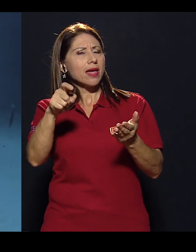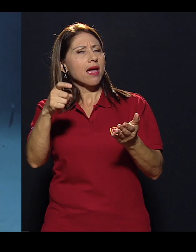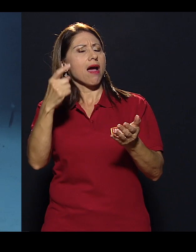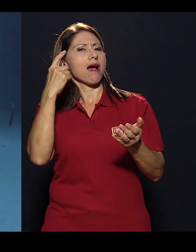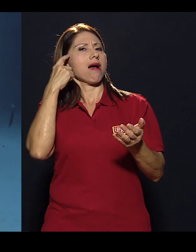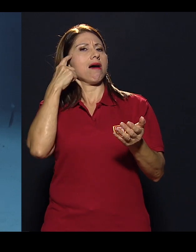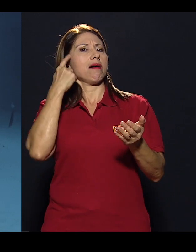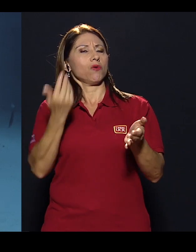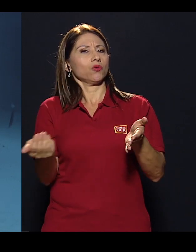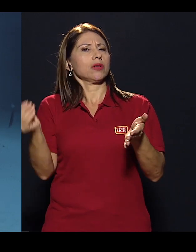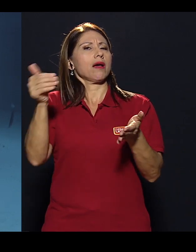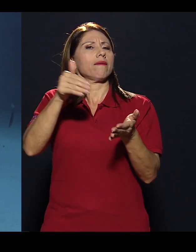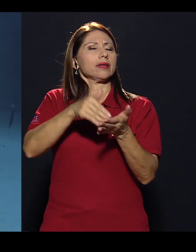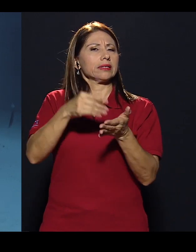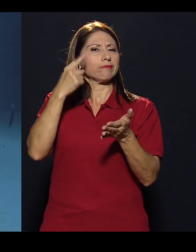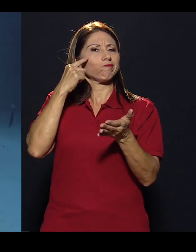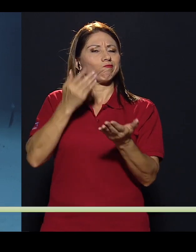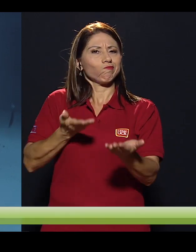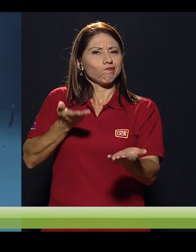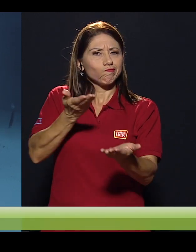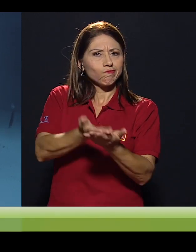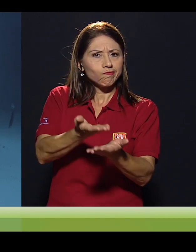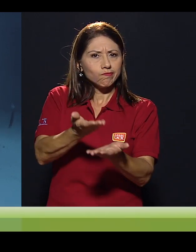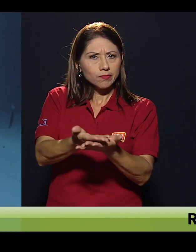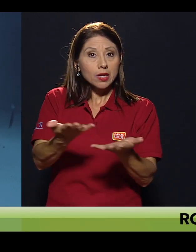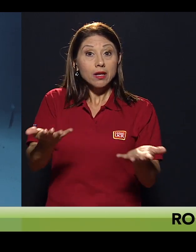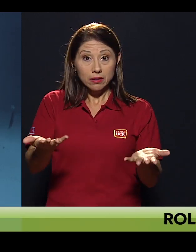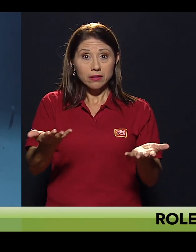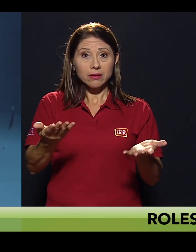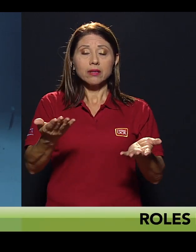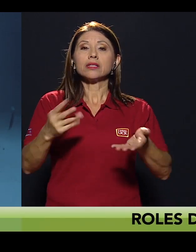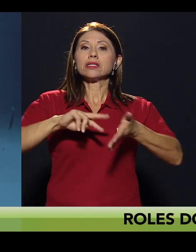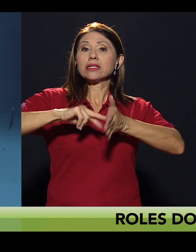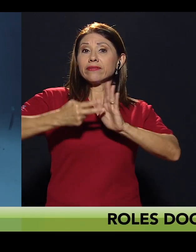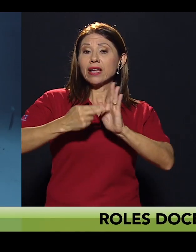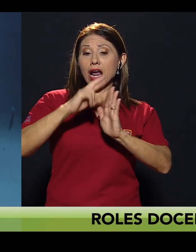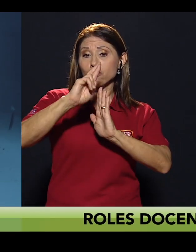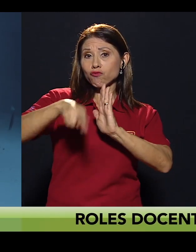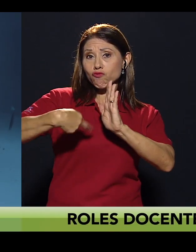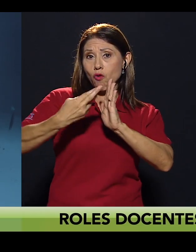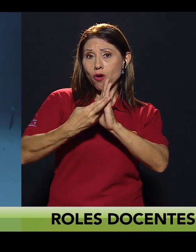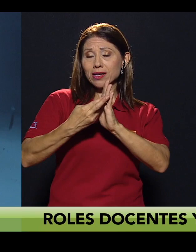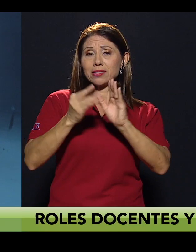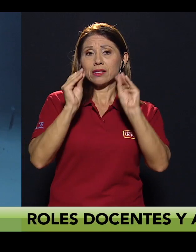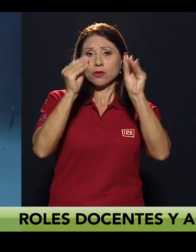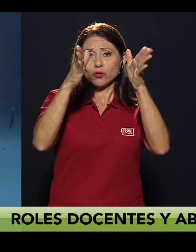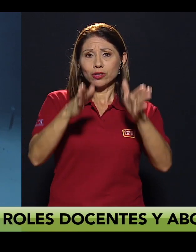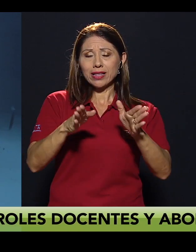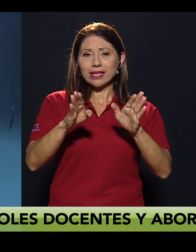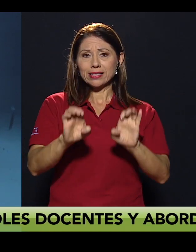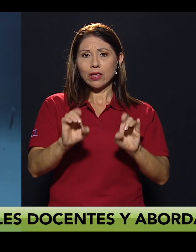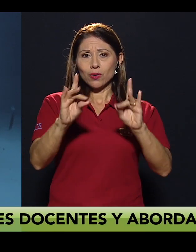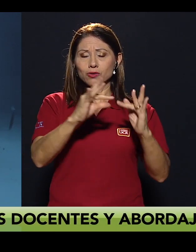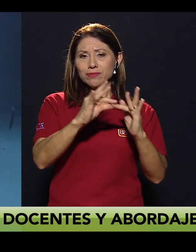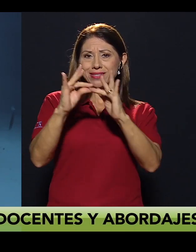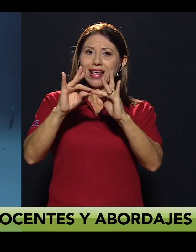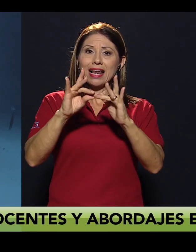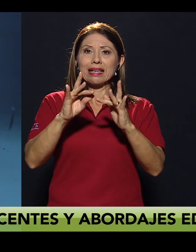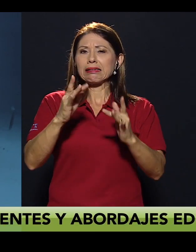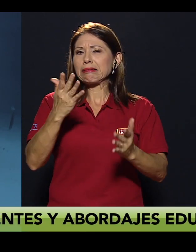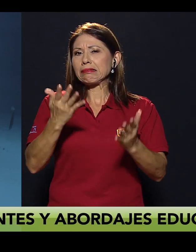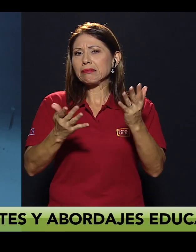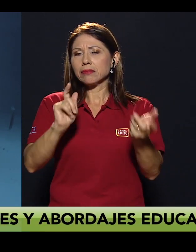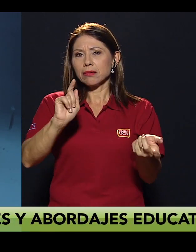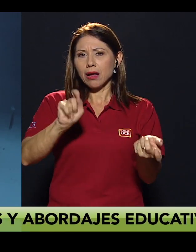que repensarse y por lo tanto probablemente los roles que tienen los docentes de educación especial tienen